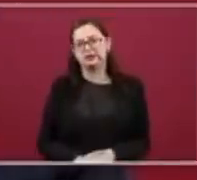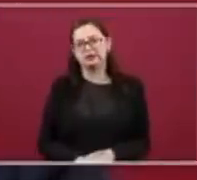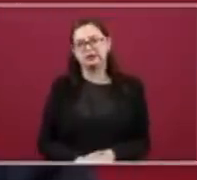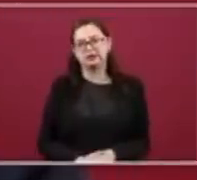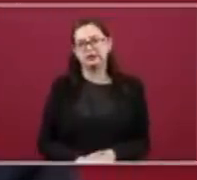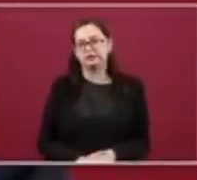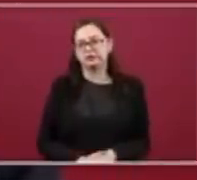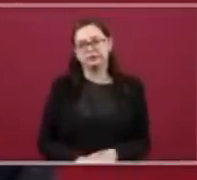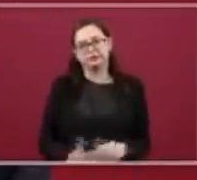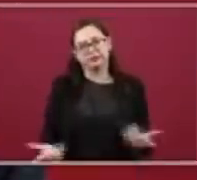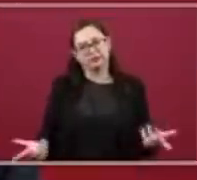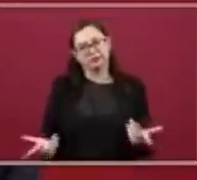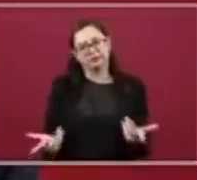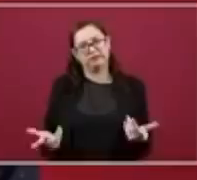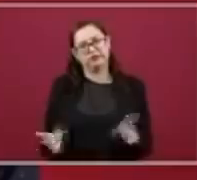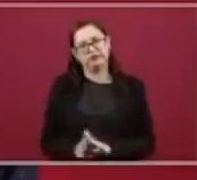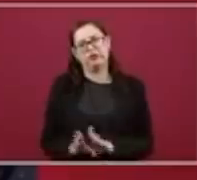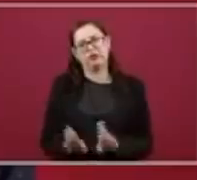no